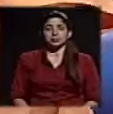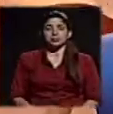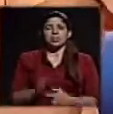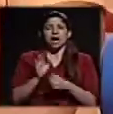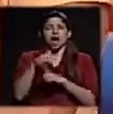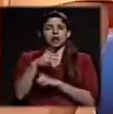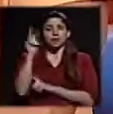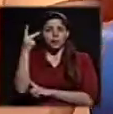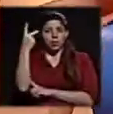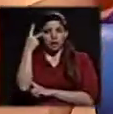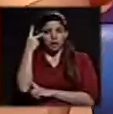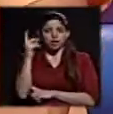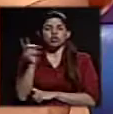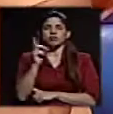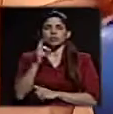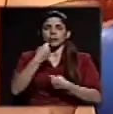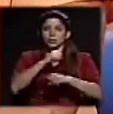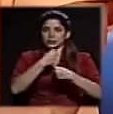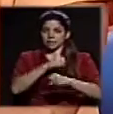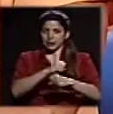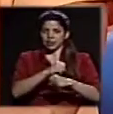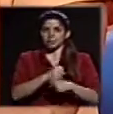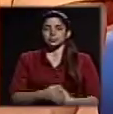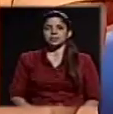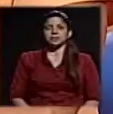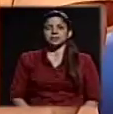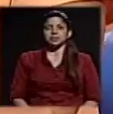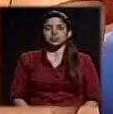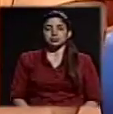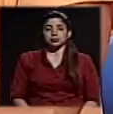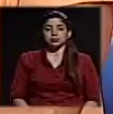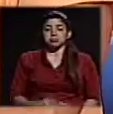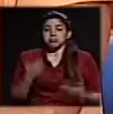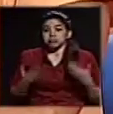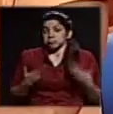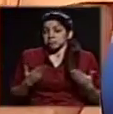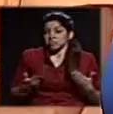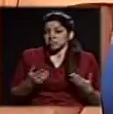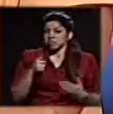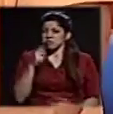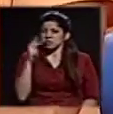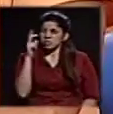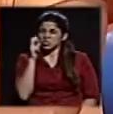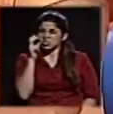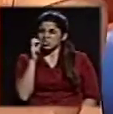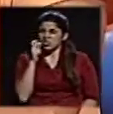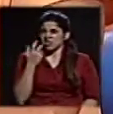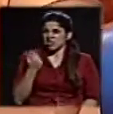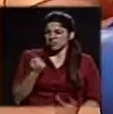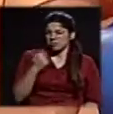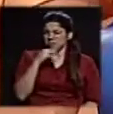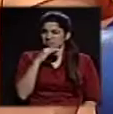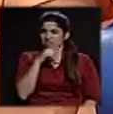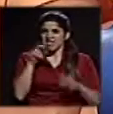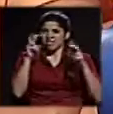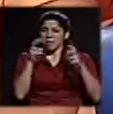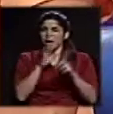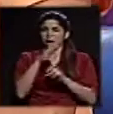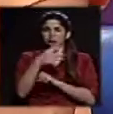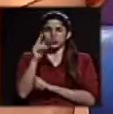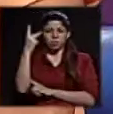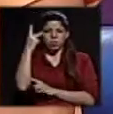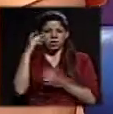Acoso político en las municipalidades. A lo mejor les suena un poco extraño ese tema, acoso